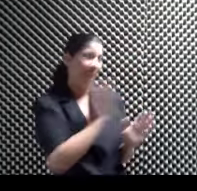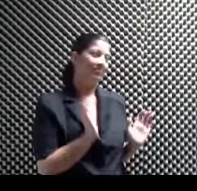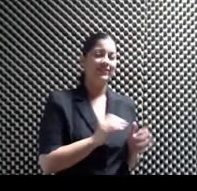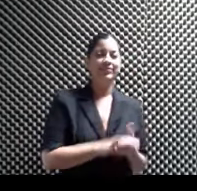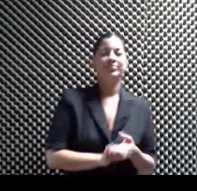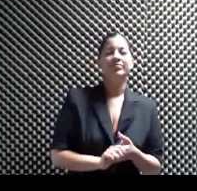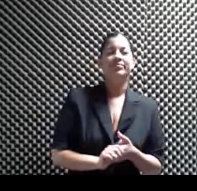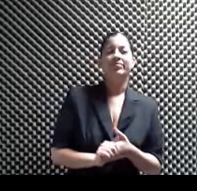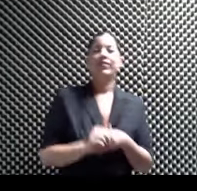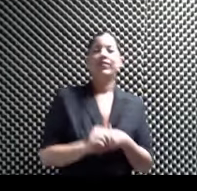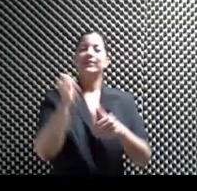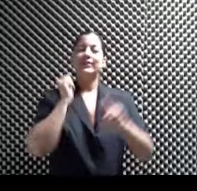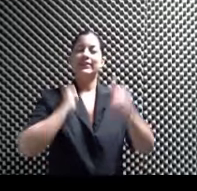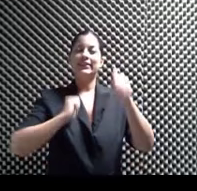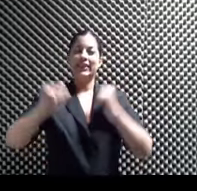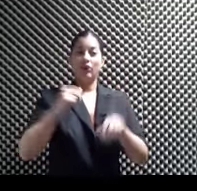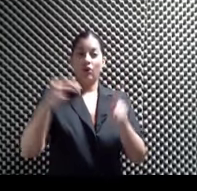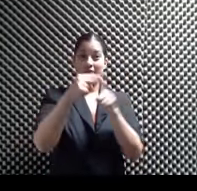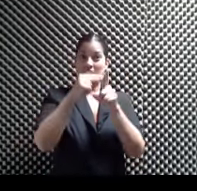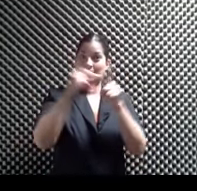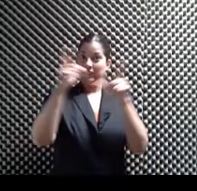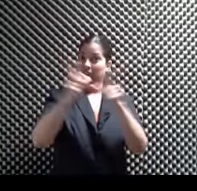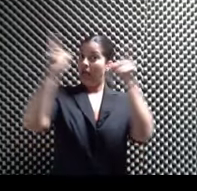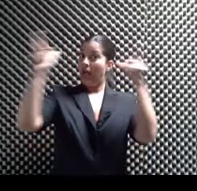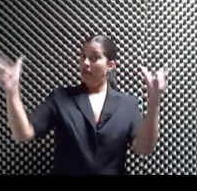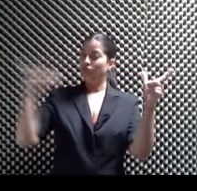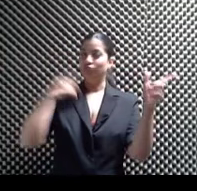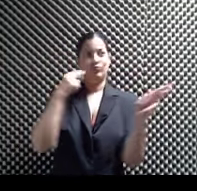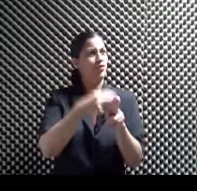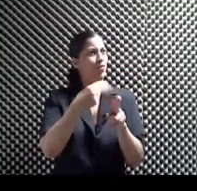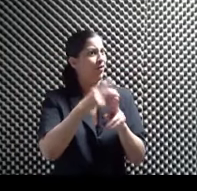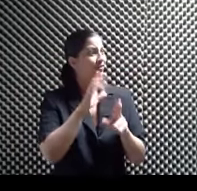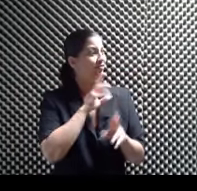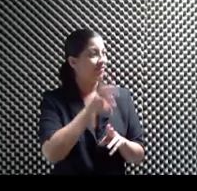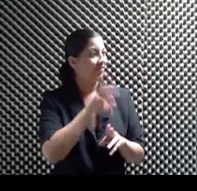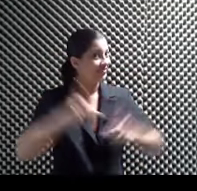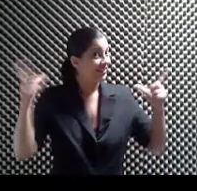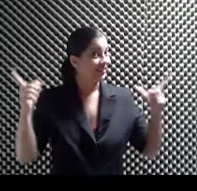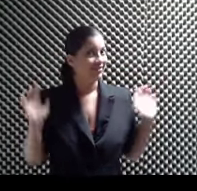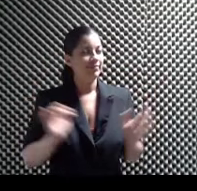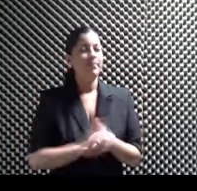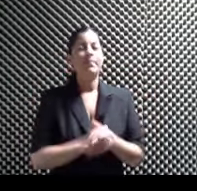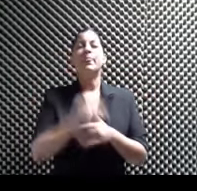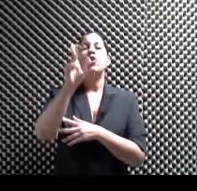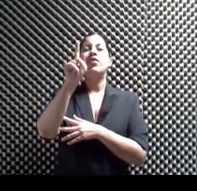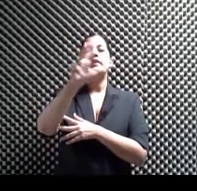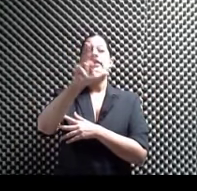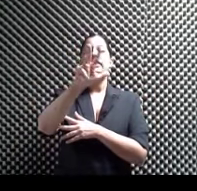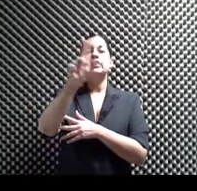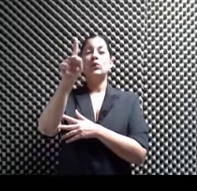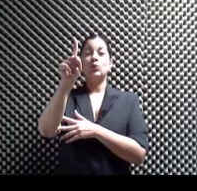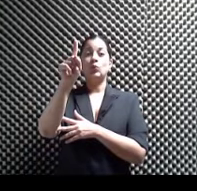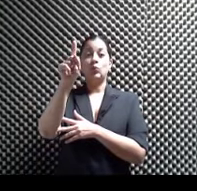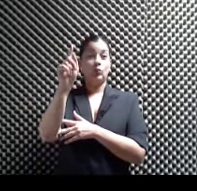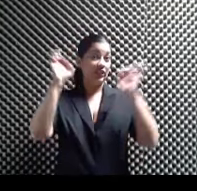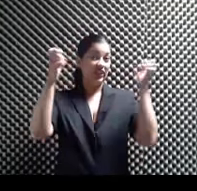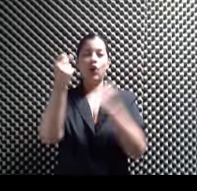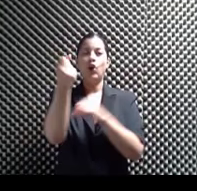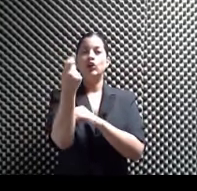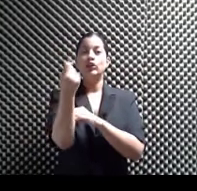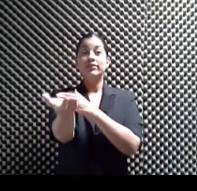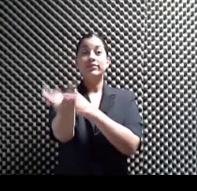De la concepción El grande Dios mío Ese nombre es como que Una cosa bien grande Este jueves 31 de enero A las 11 de la mañana Va a haber